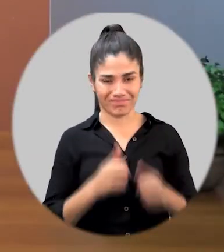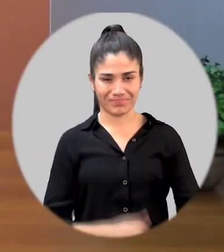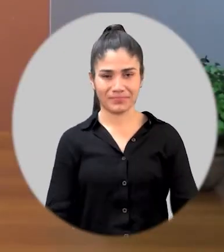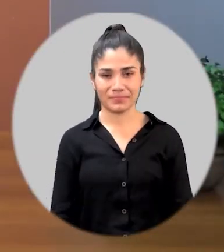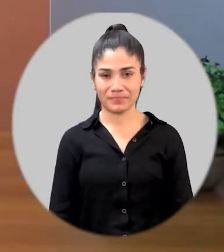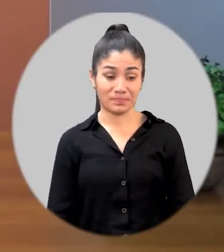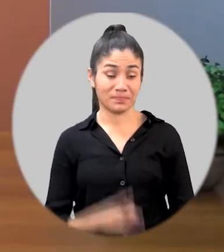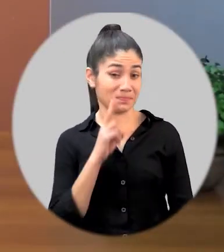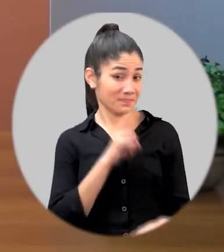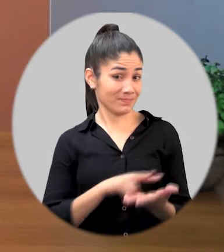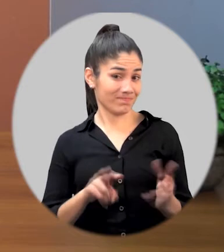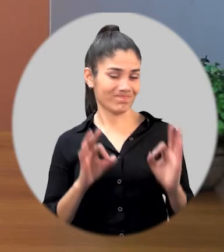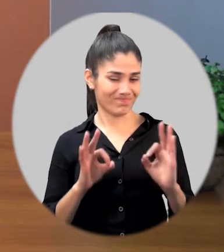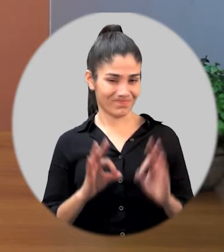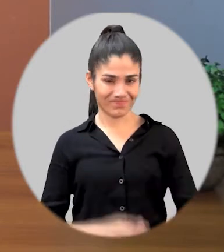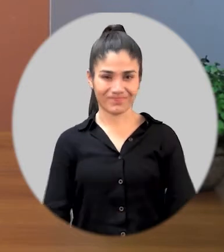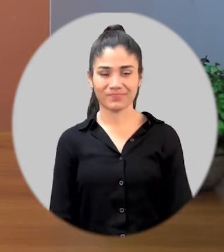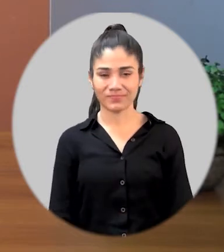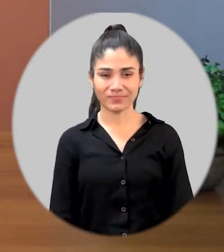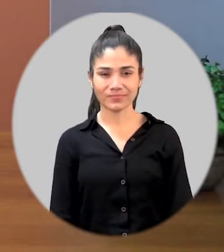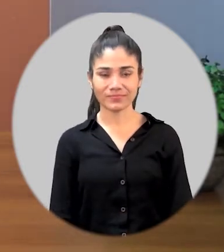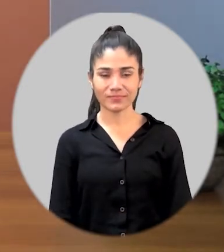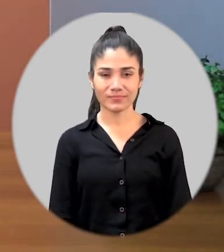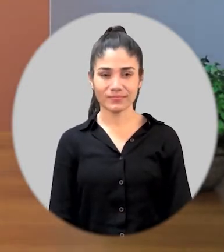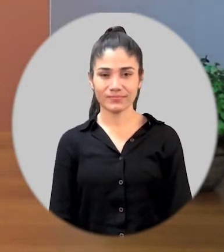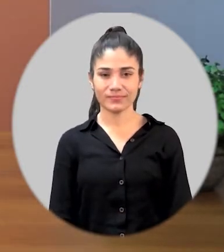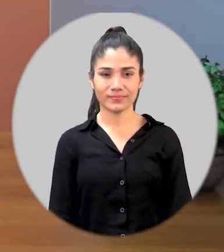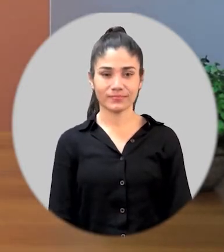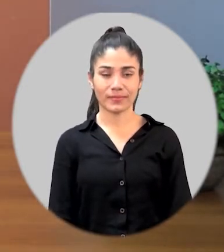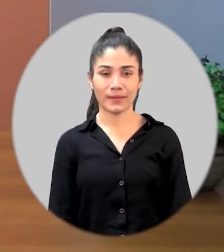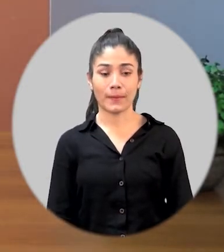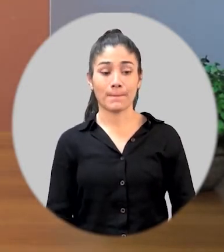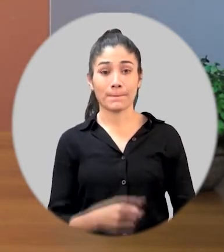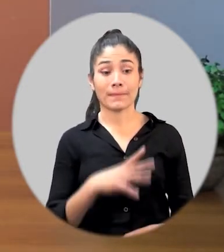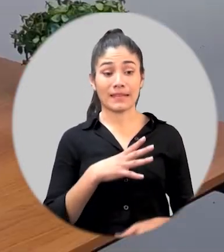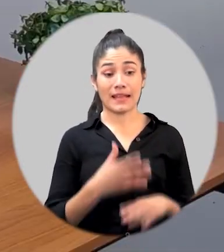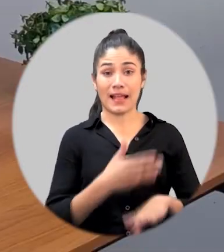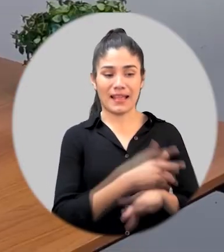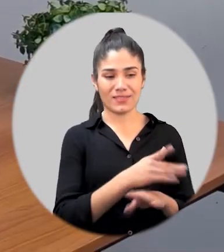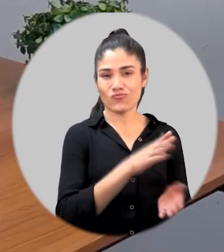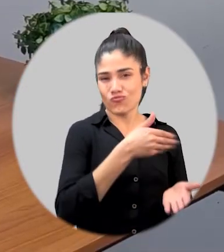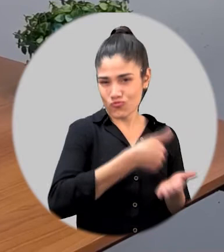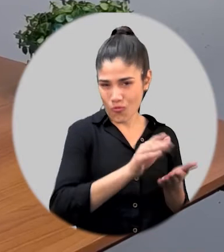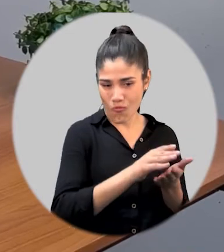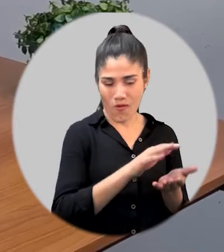Entonces, así lucen las cookies luego de sacar del horno. Con la masa que nos sobró, hicimos estas mini cookies.